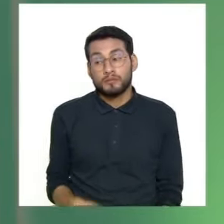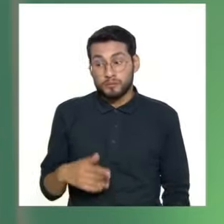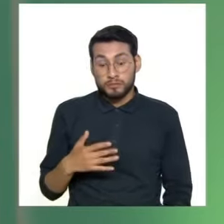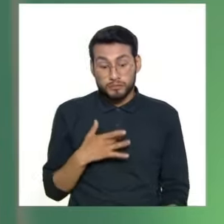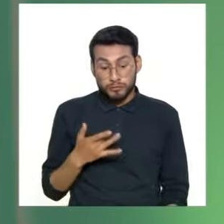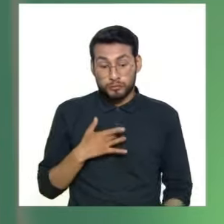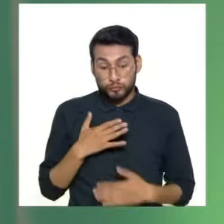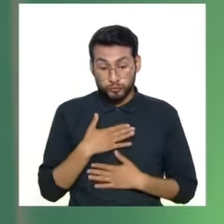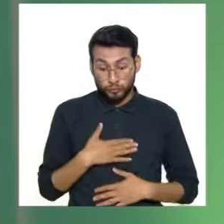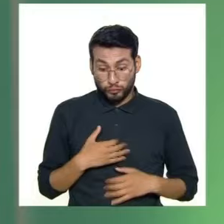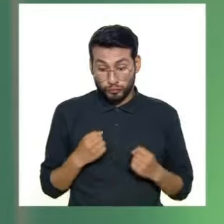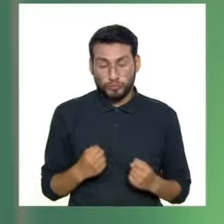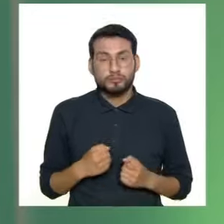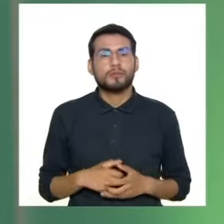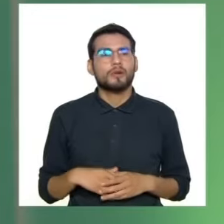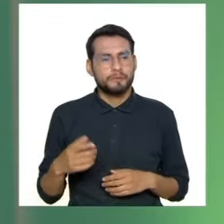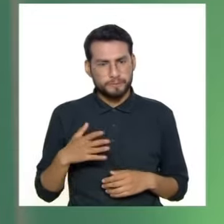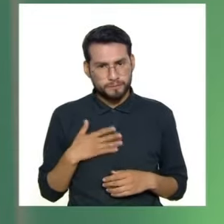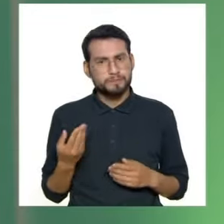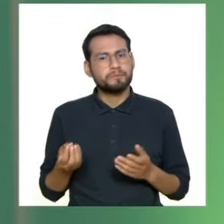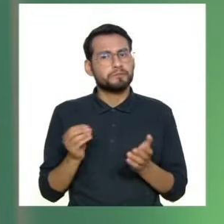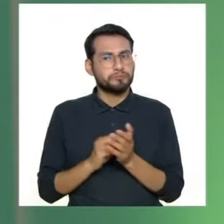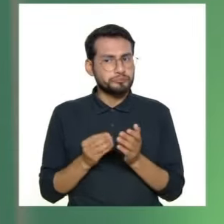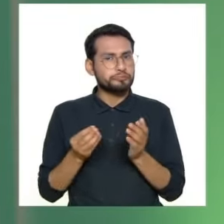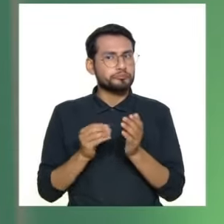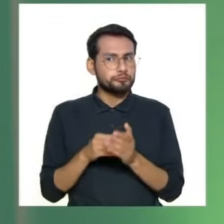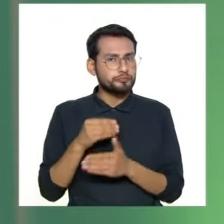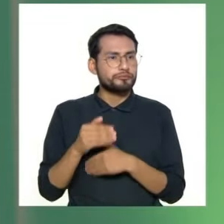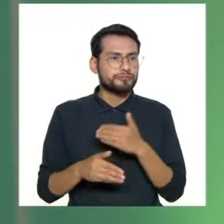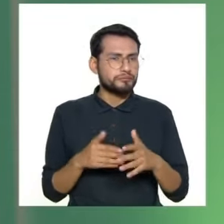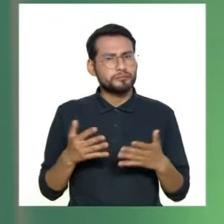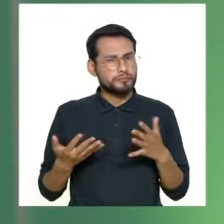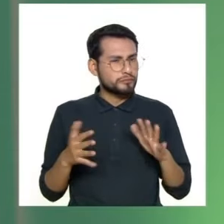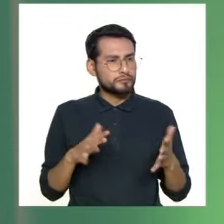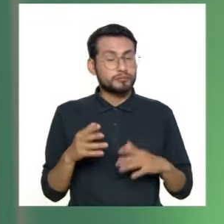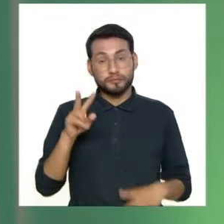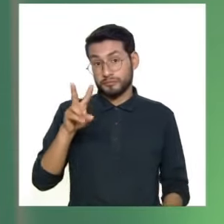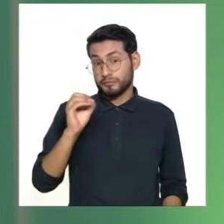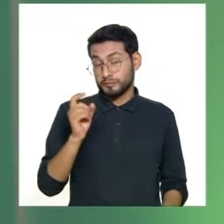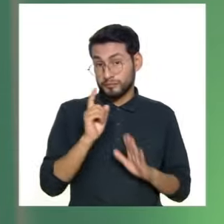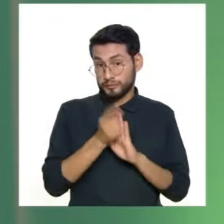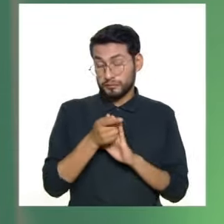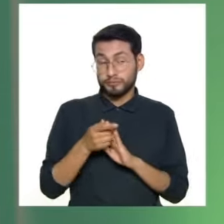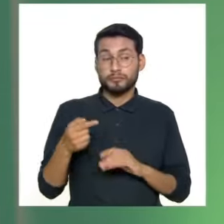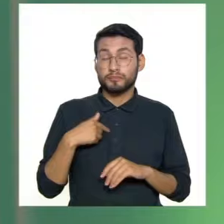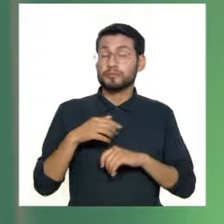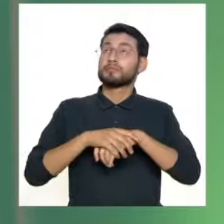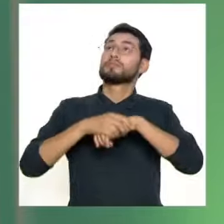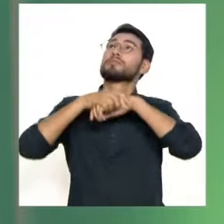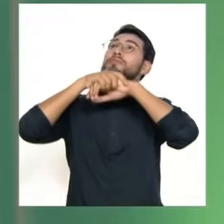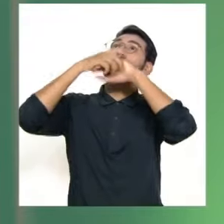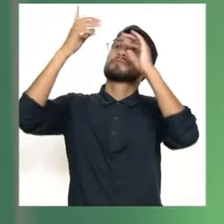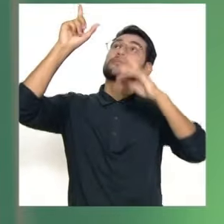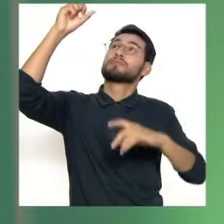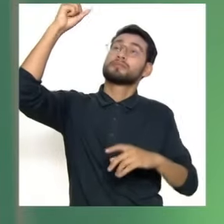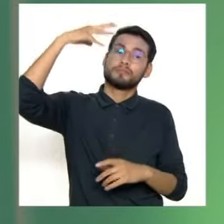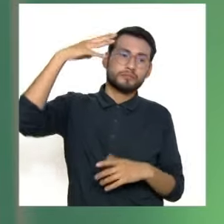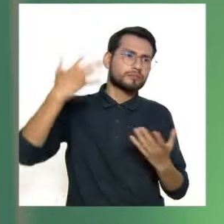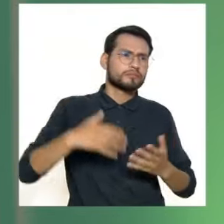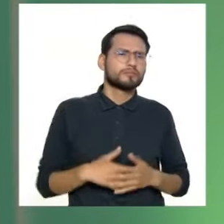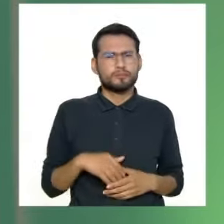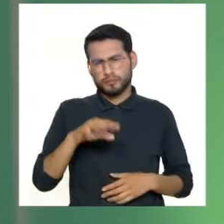que mi cuerpo está más fuerte le agrego una ronda más más o menos si yo hago 20 minutos de saludos al sol puedo quemar